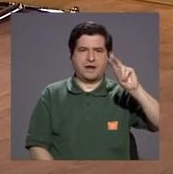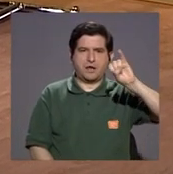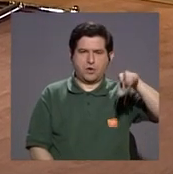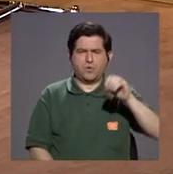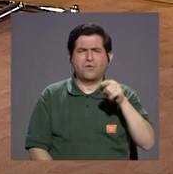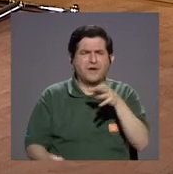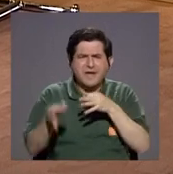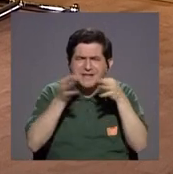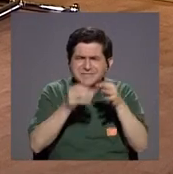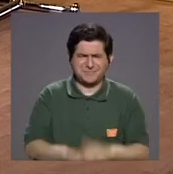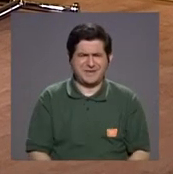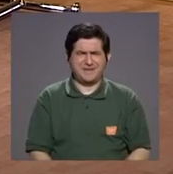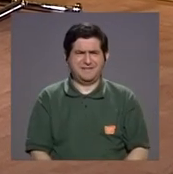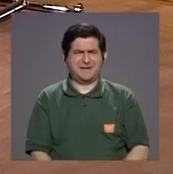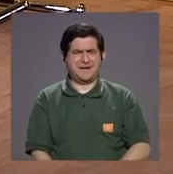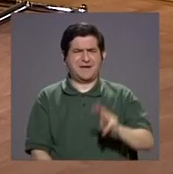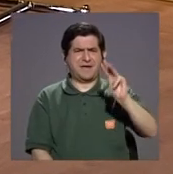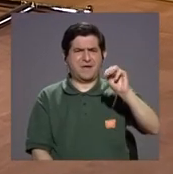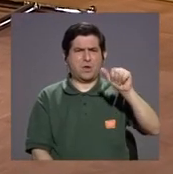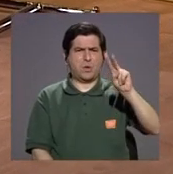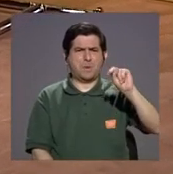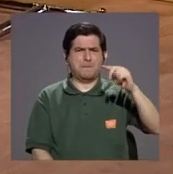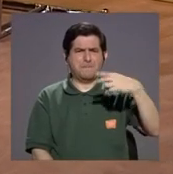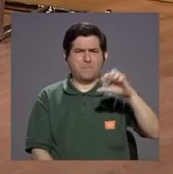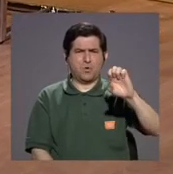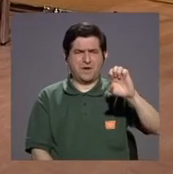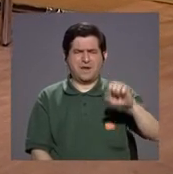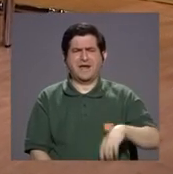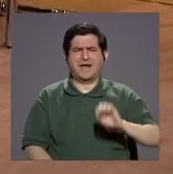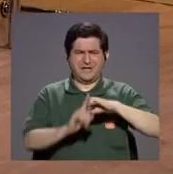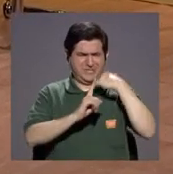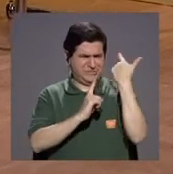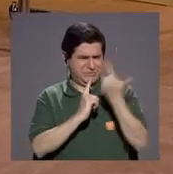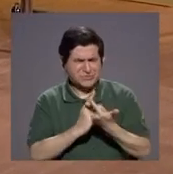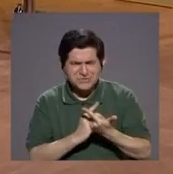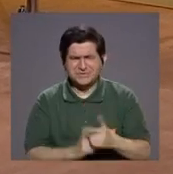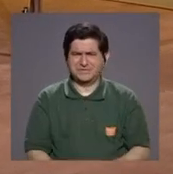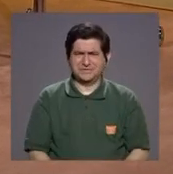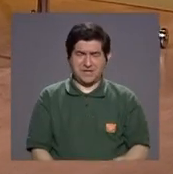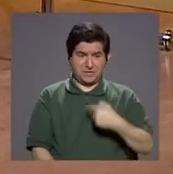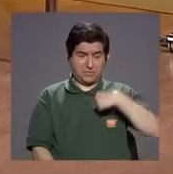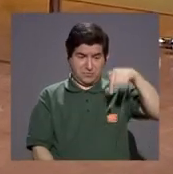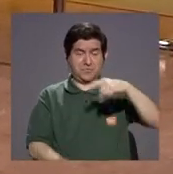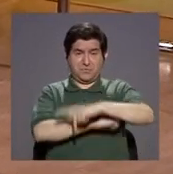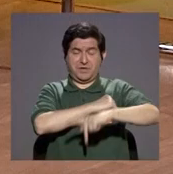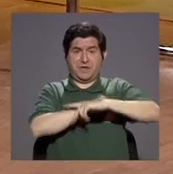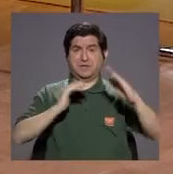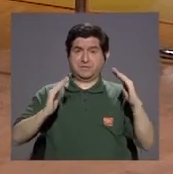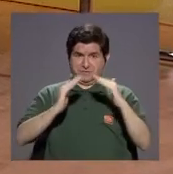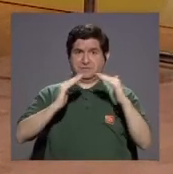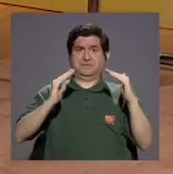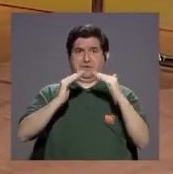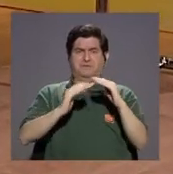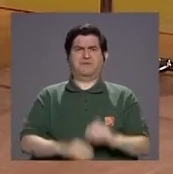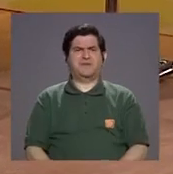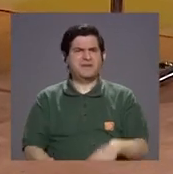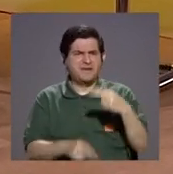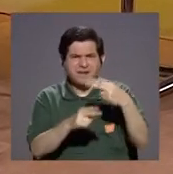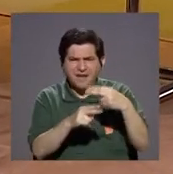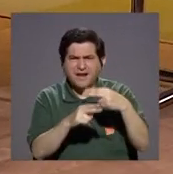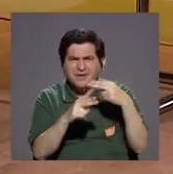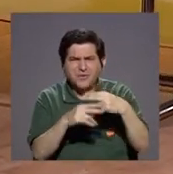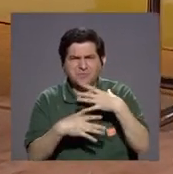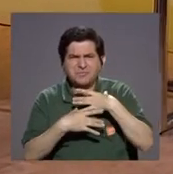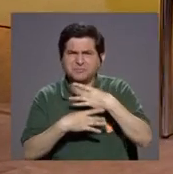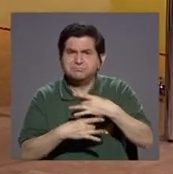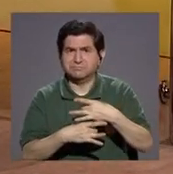se le piensa y se ha vivido en este país el nombre le llamaría la